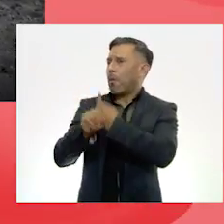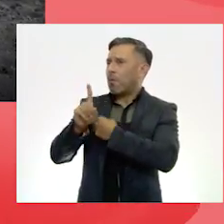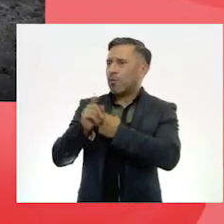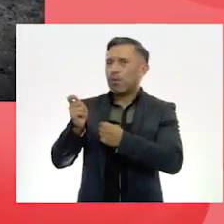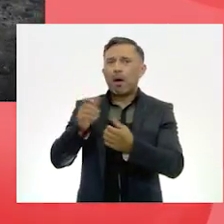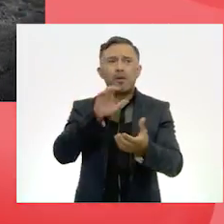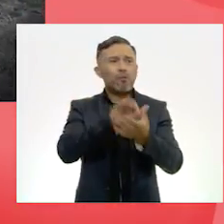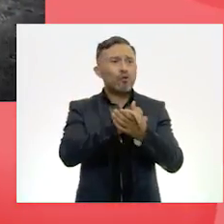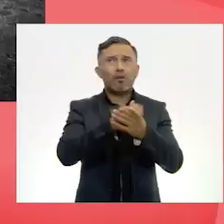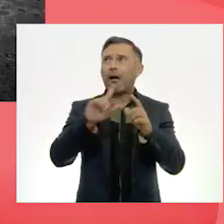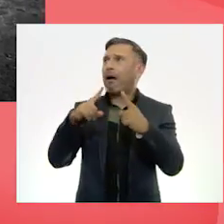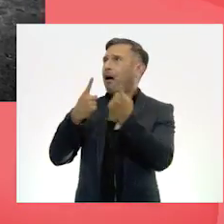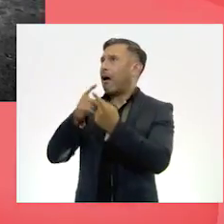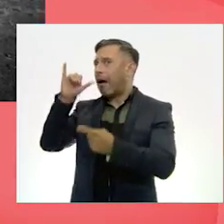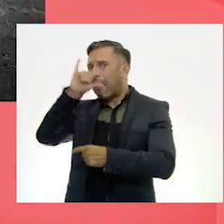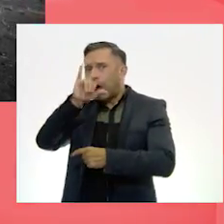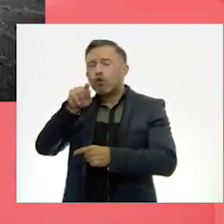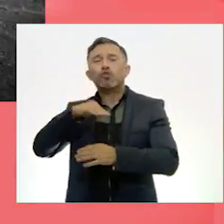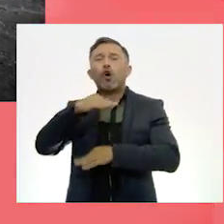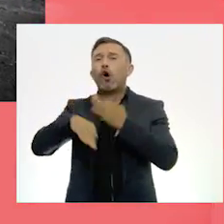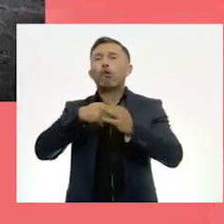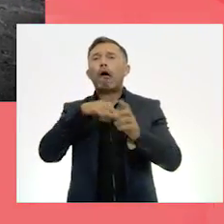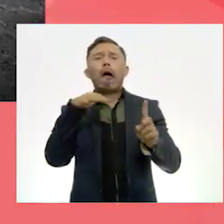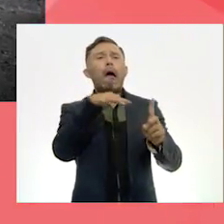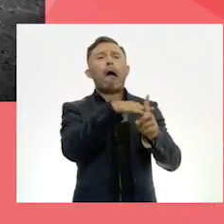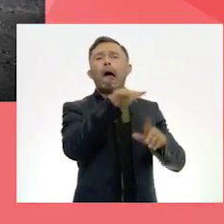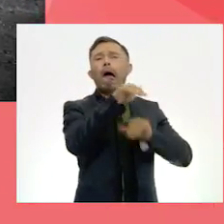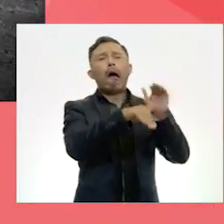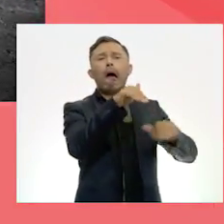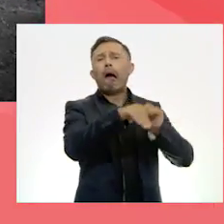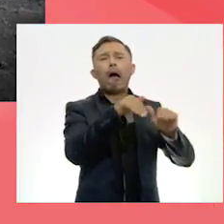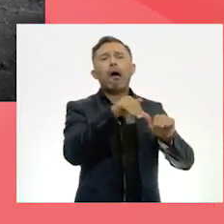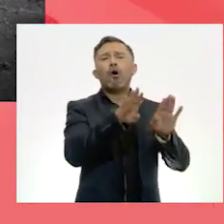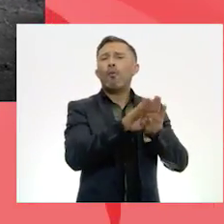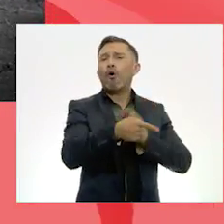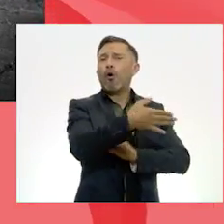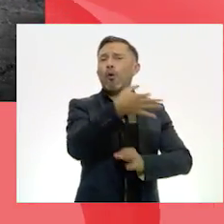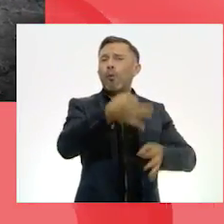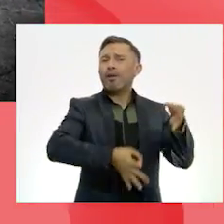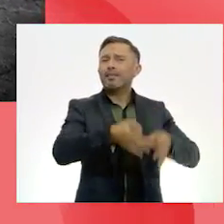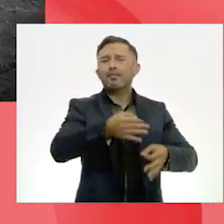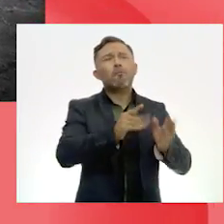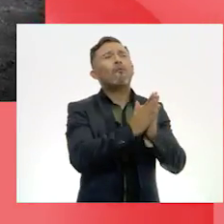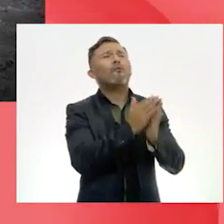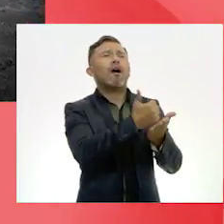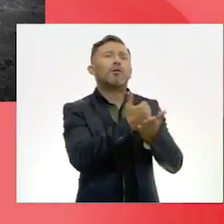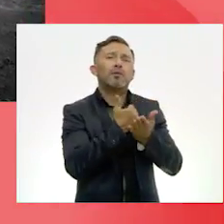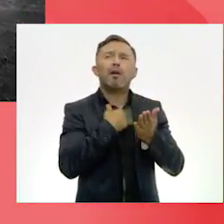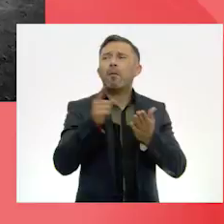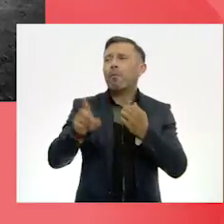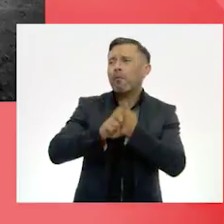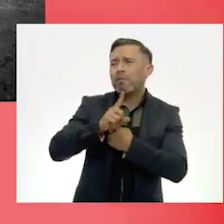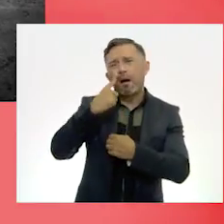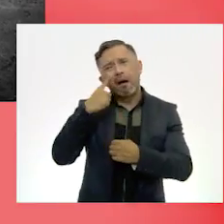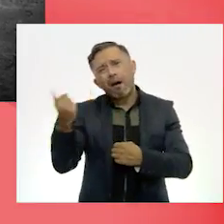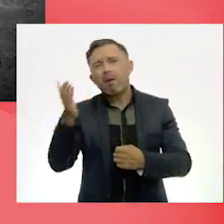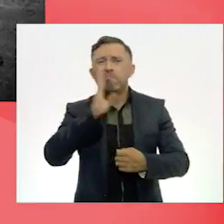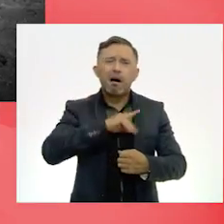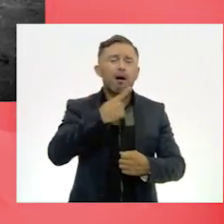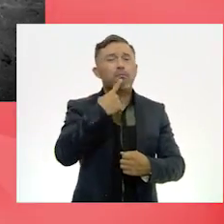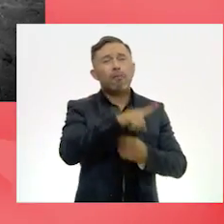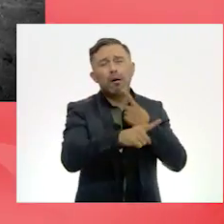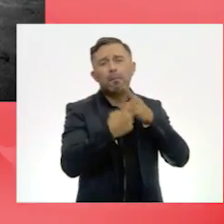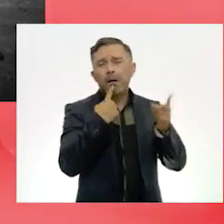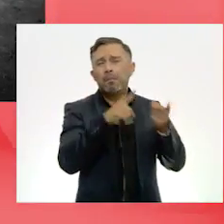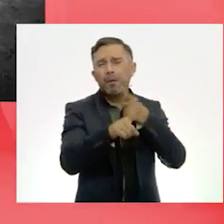engaña al esposo, entonces todo el mundo iba a ver a Emiliano Zapata, ¿no? Por favor, resuélveme esto, por favor, resuélveme aquello, que mira, que... Entonces, Emiliano